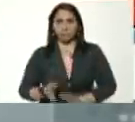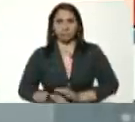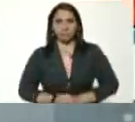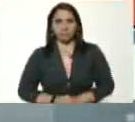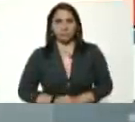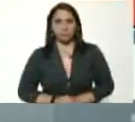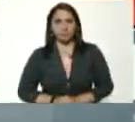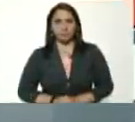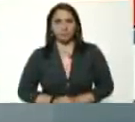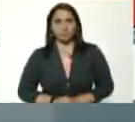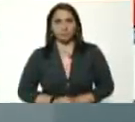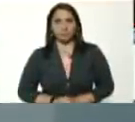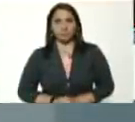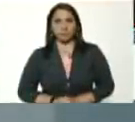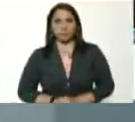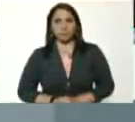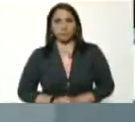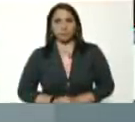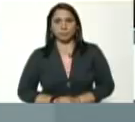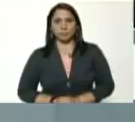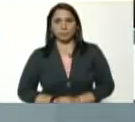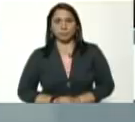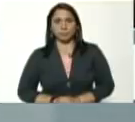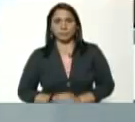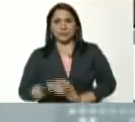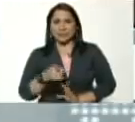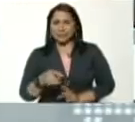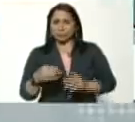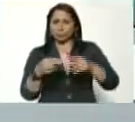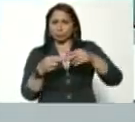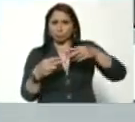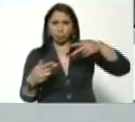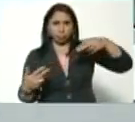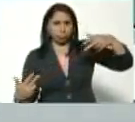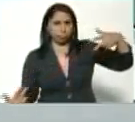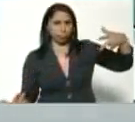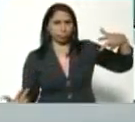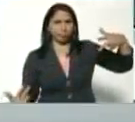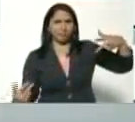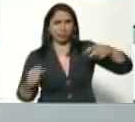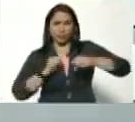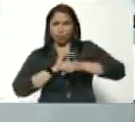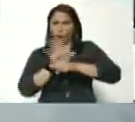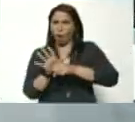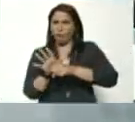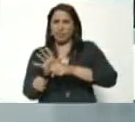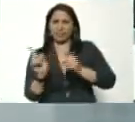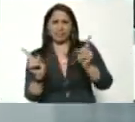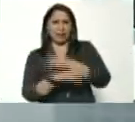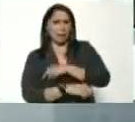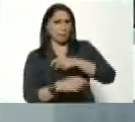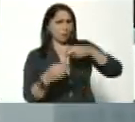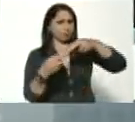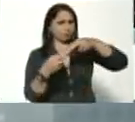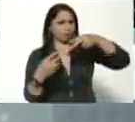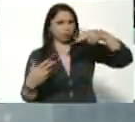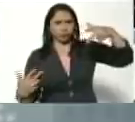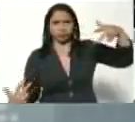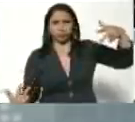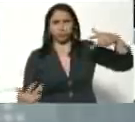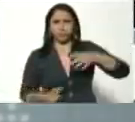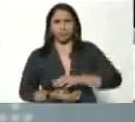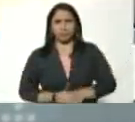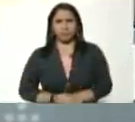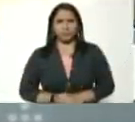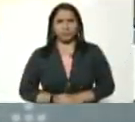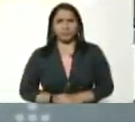Es una variable, una mutación del COVID-19 que está haciendo